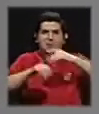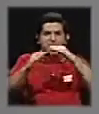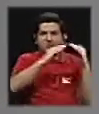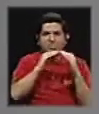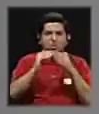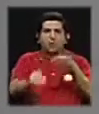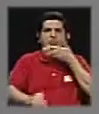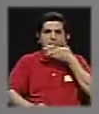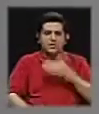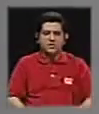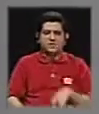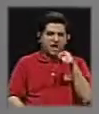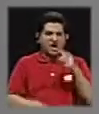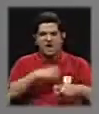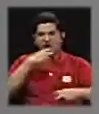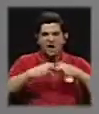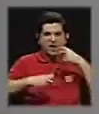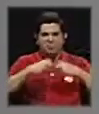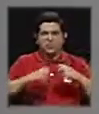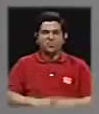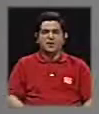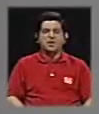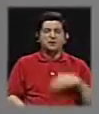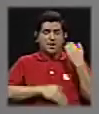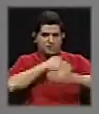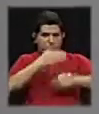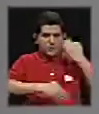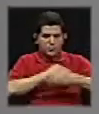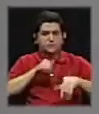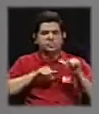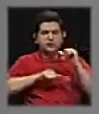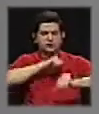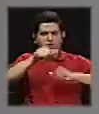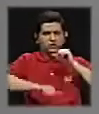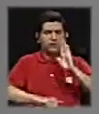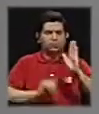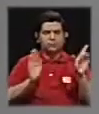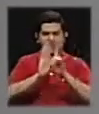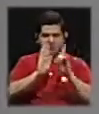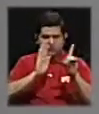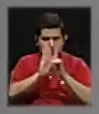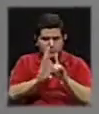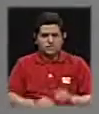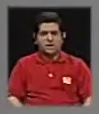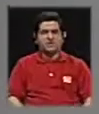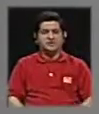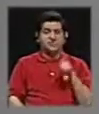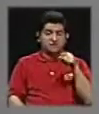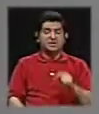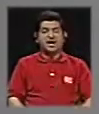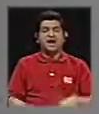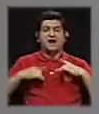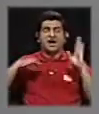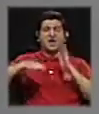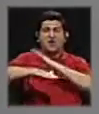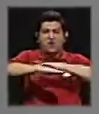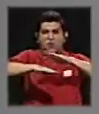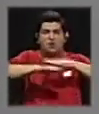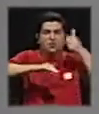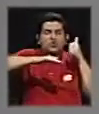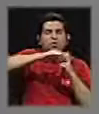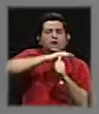comunidades indígenas empiezan a hacer un proceso de reivindicación y de lucha por derechos, empieza a manifestarse ese racismo